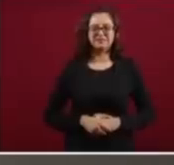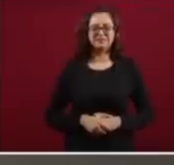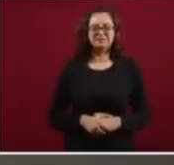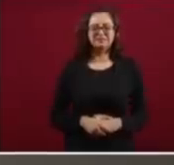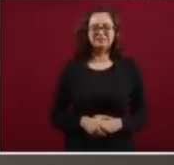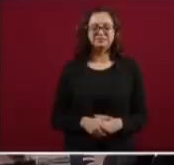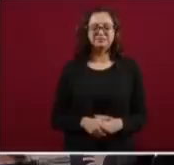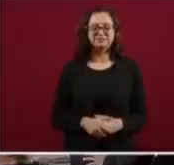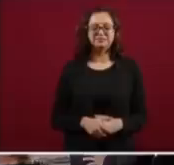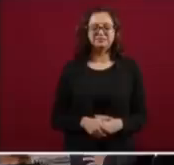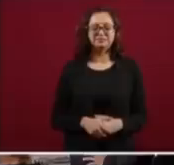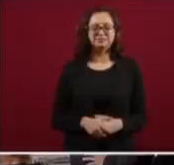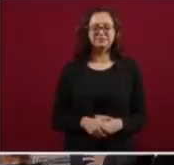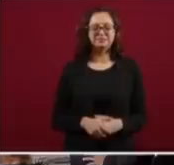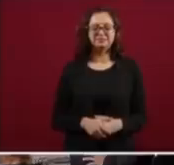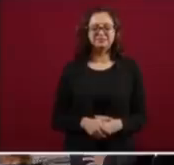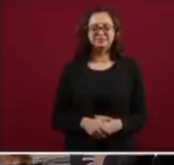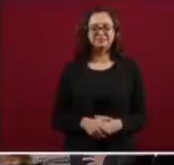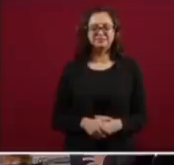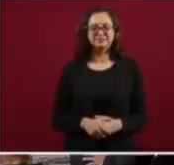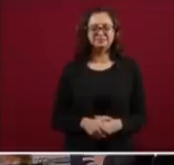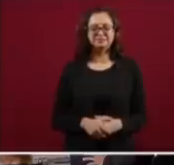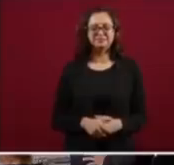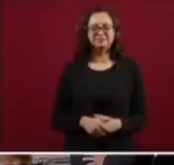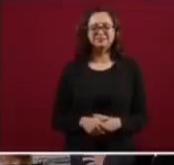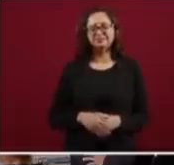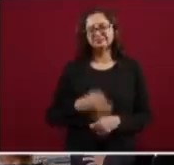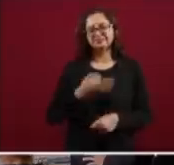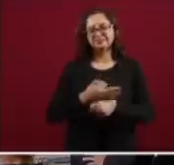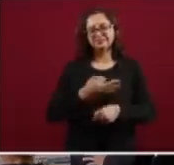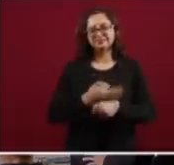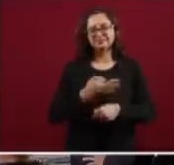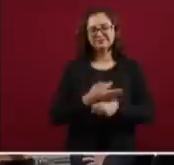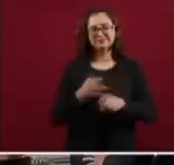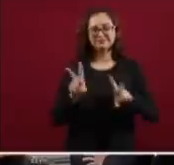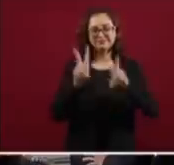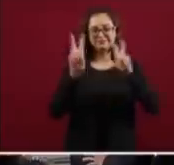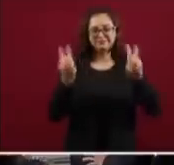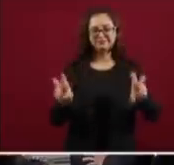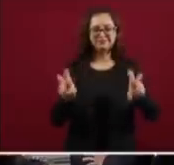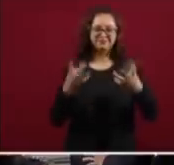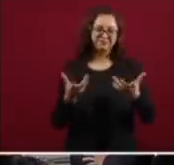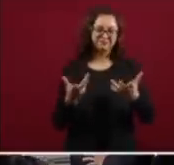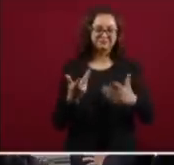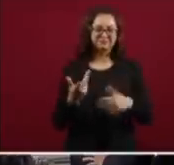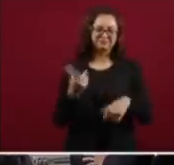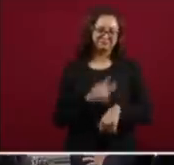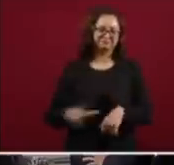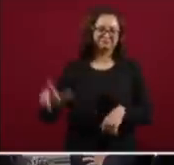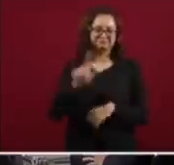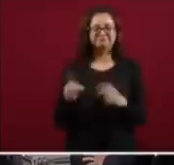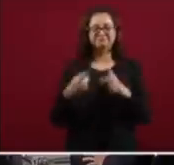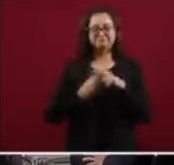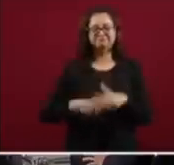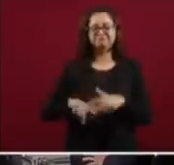vamos a informar el día de hoy inicia a la semana